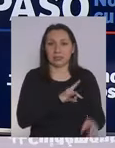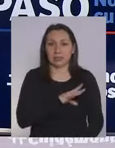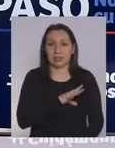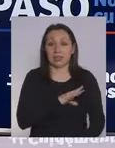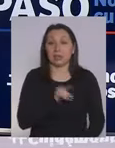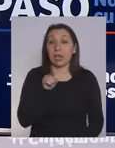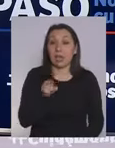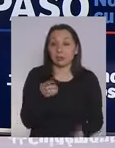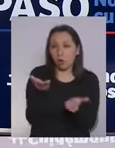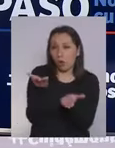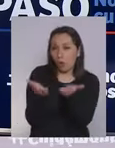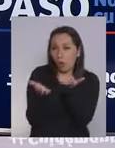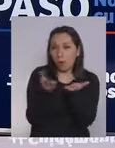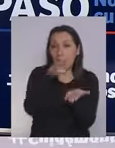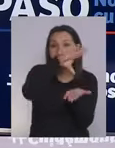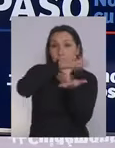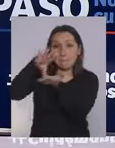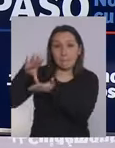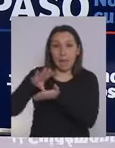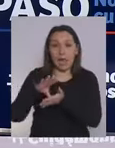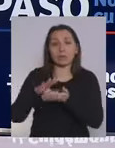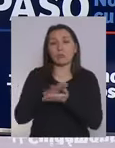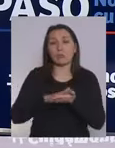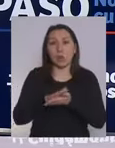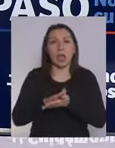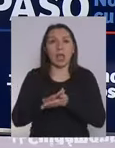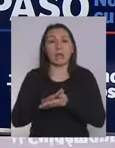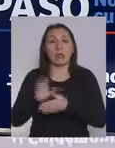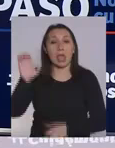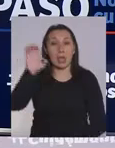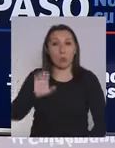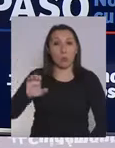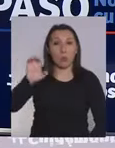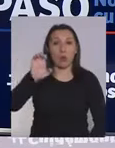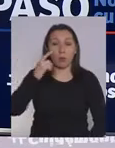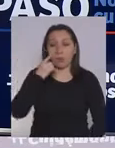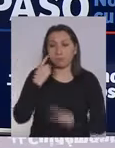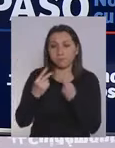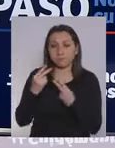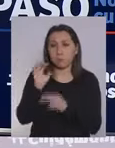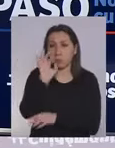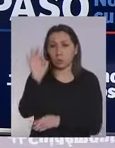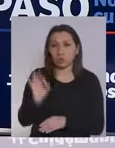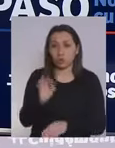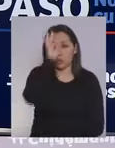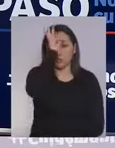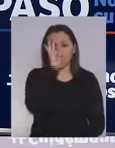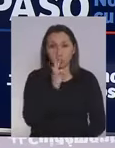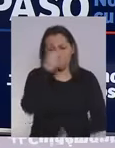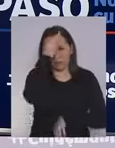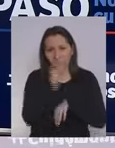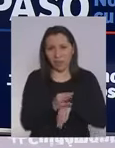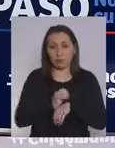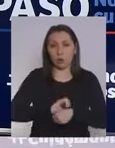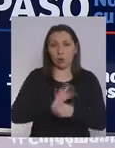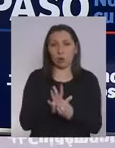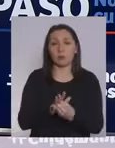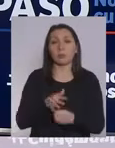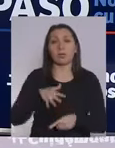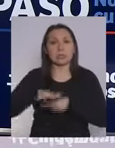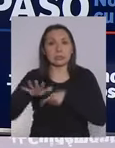si esto lo comparamos con los países del hemisferio norte países europeos la tasa de contagio de los funcionarios de salud llegó al